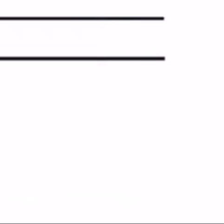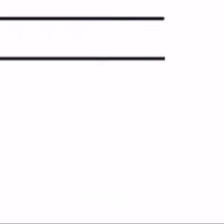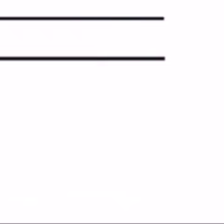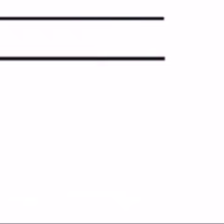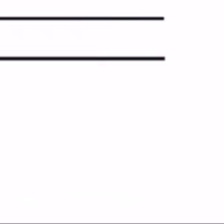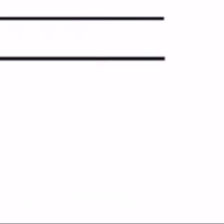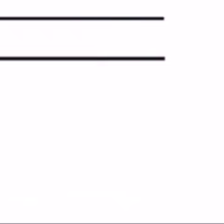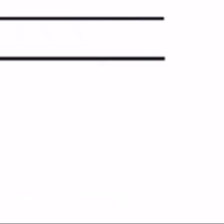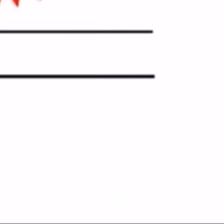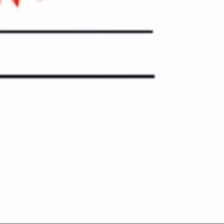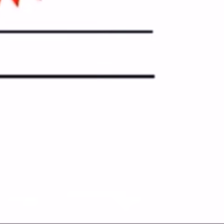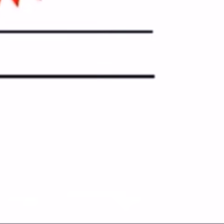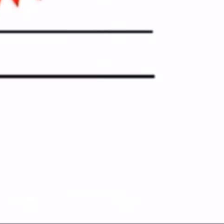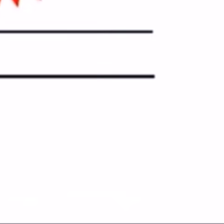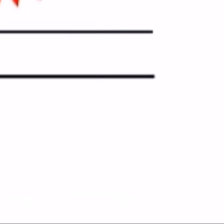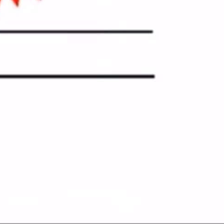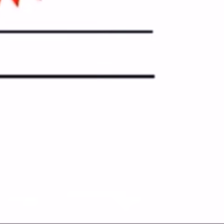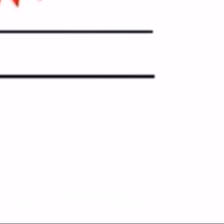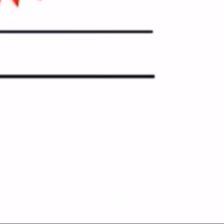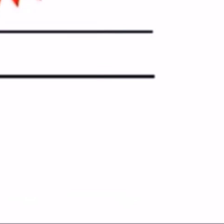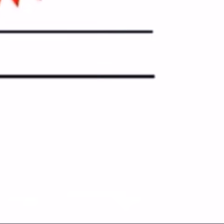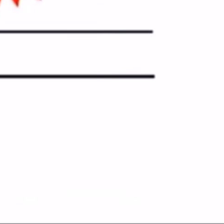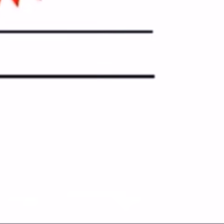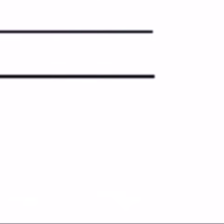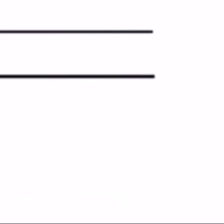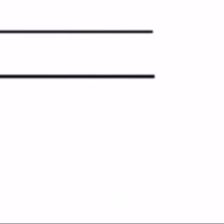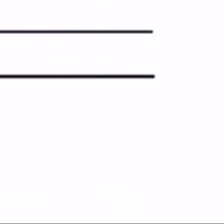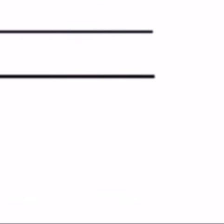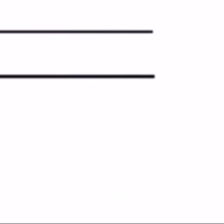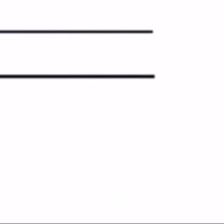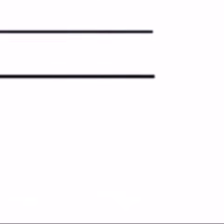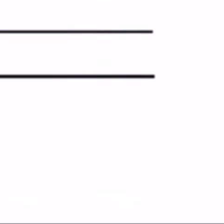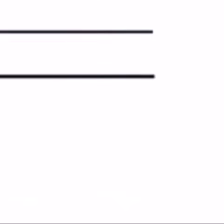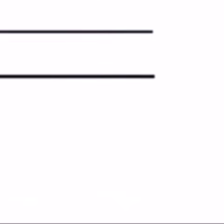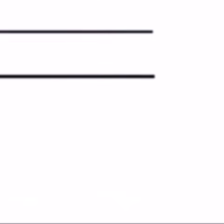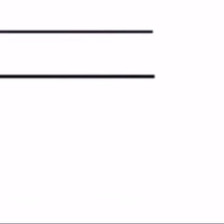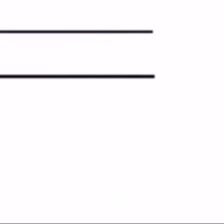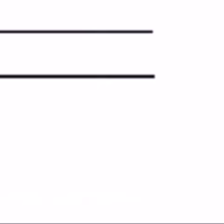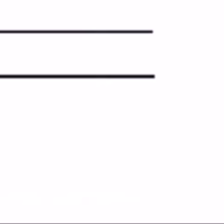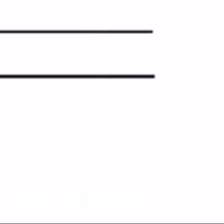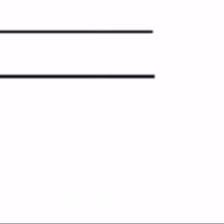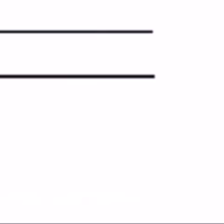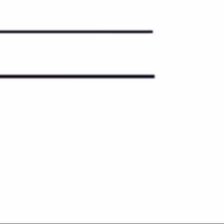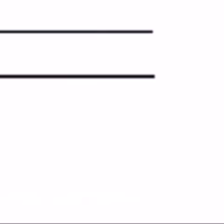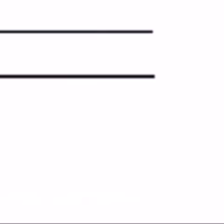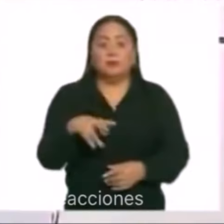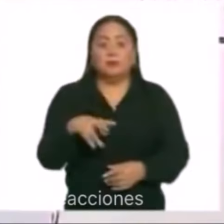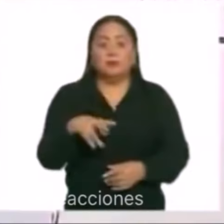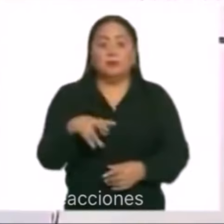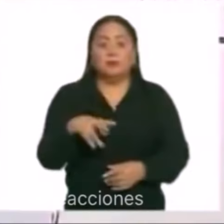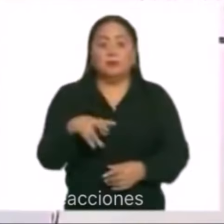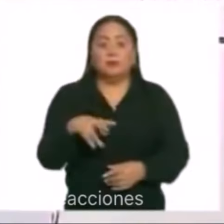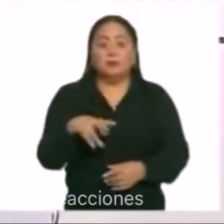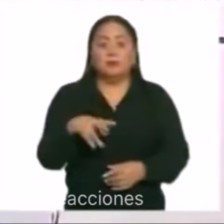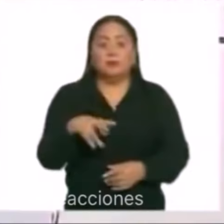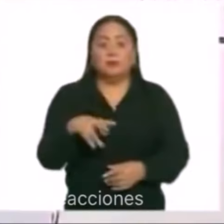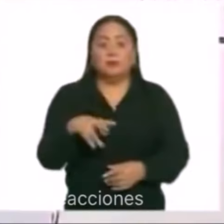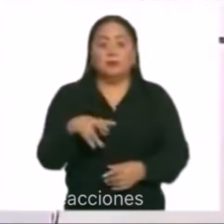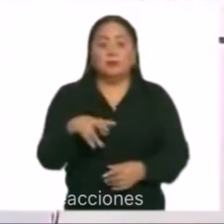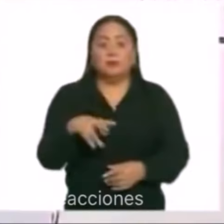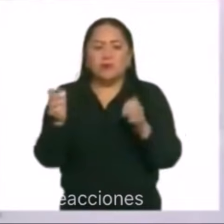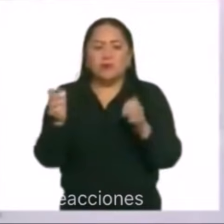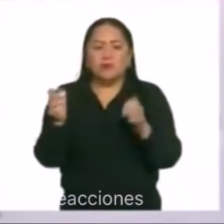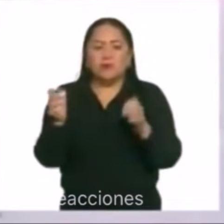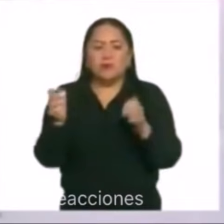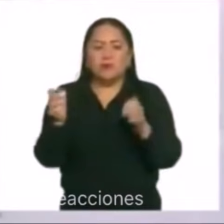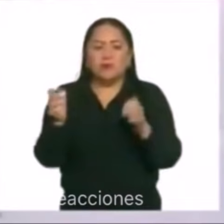si rafa y en los espacios son fa lado me esas notas en los espacios son la ido hoy tenemos invitados al clarinete